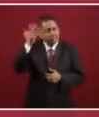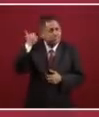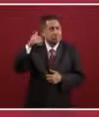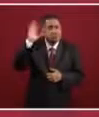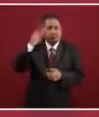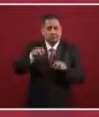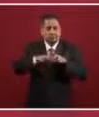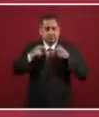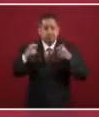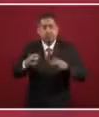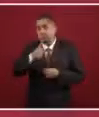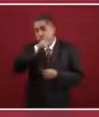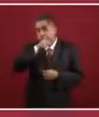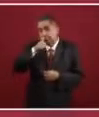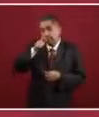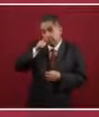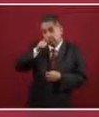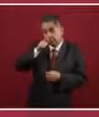de Juárez.